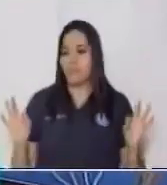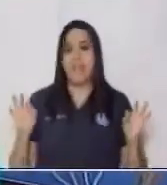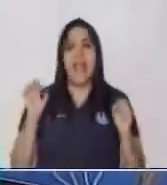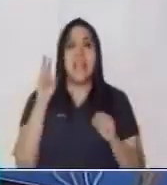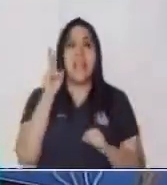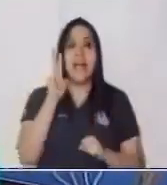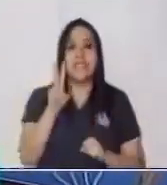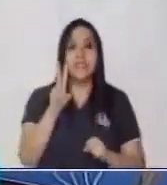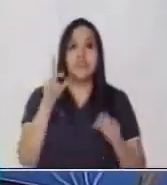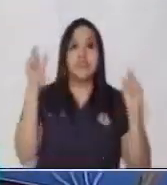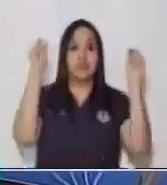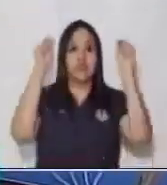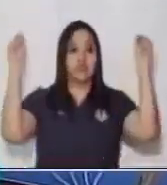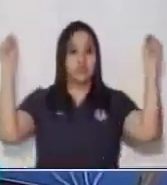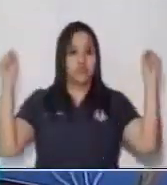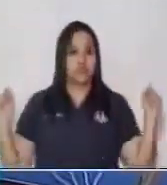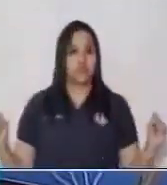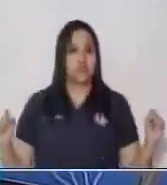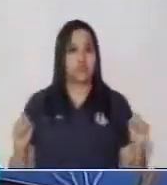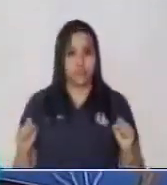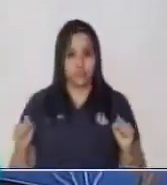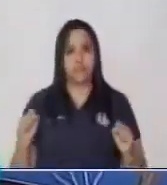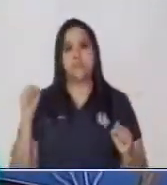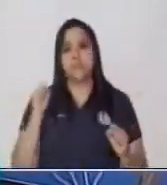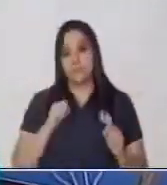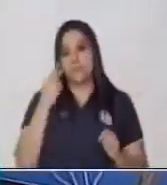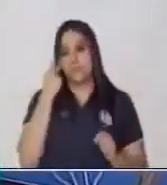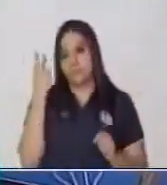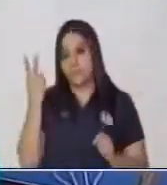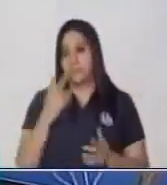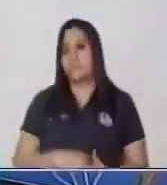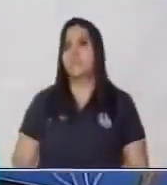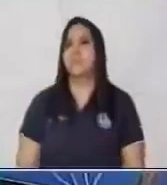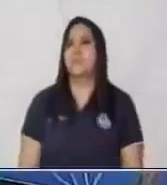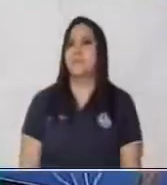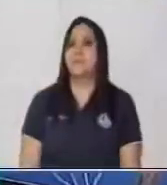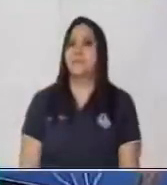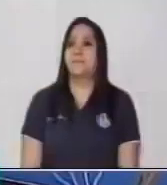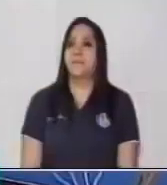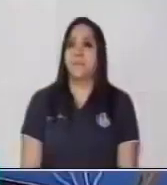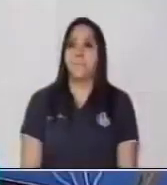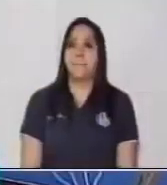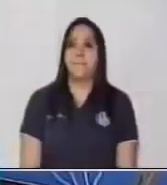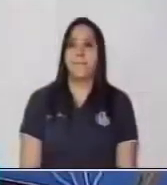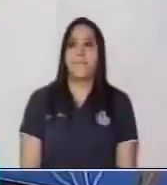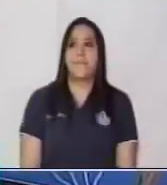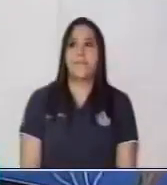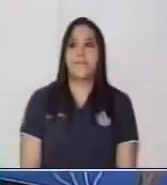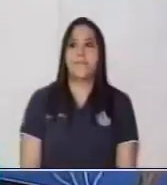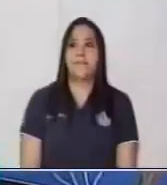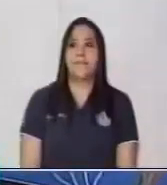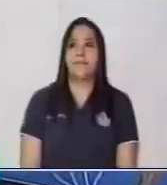forma una oración con corchetes. Miremos.